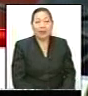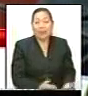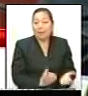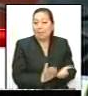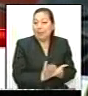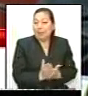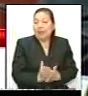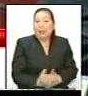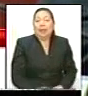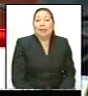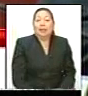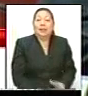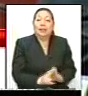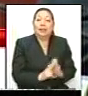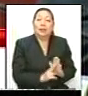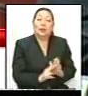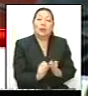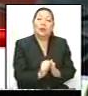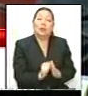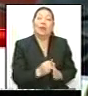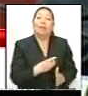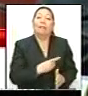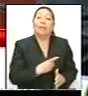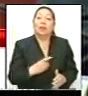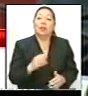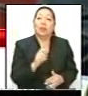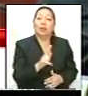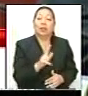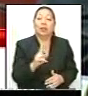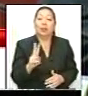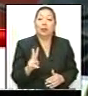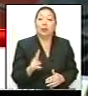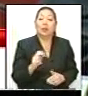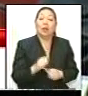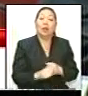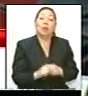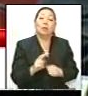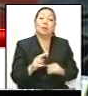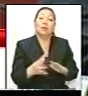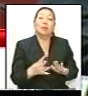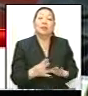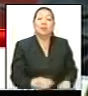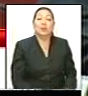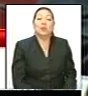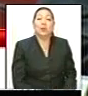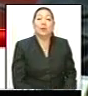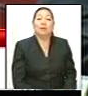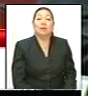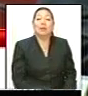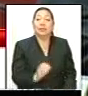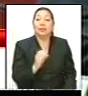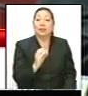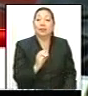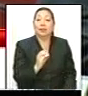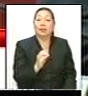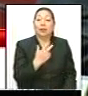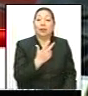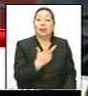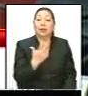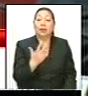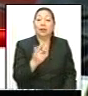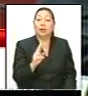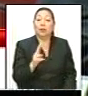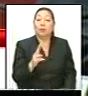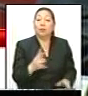Mediante resolución subdirectorial 032 del 2019 y 033